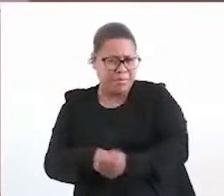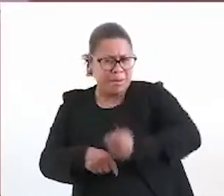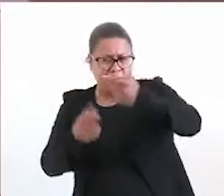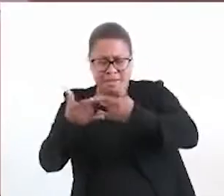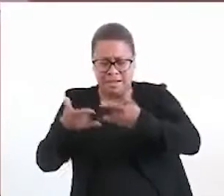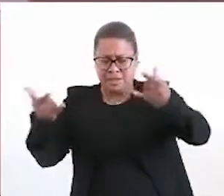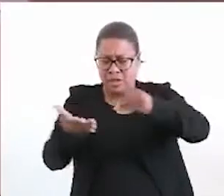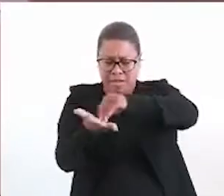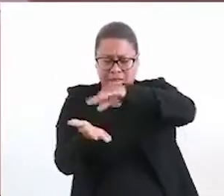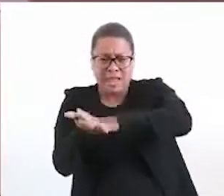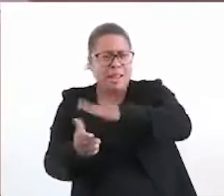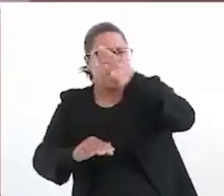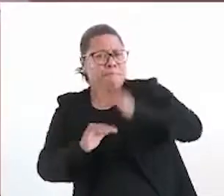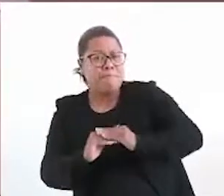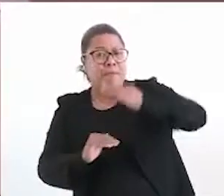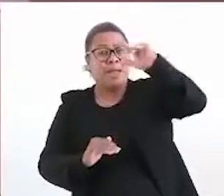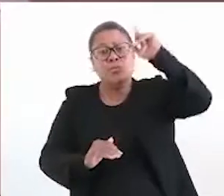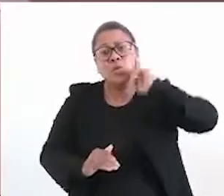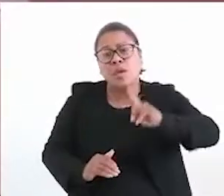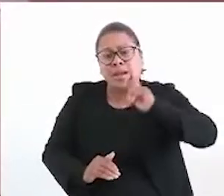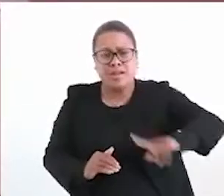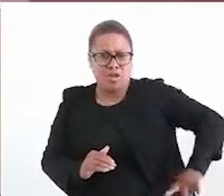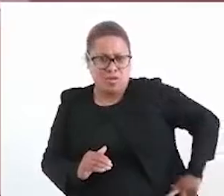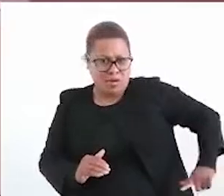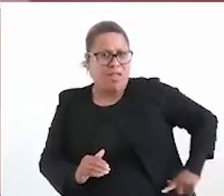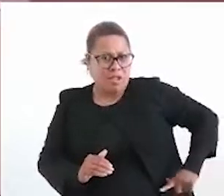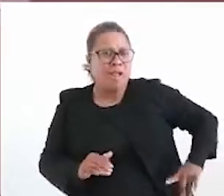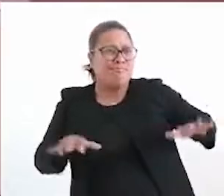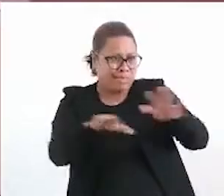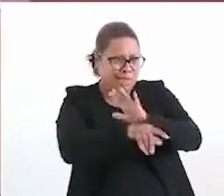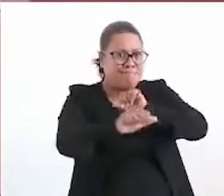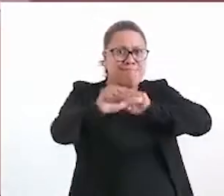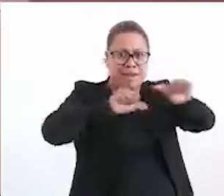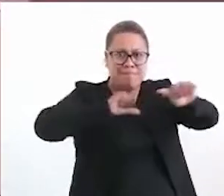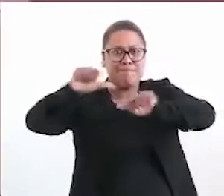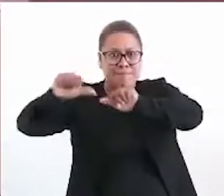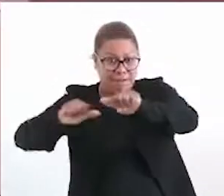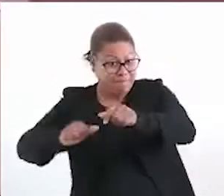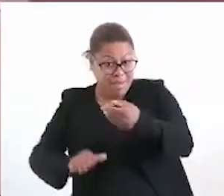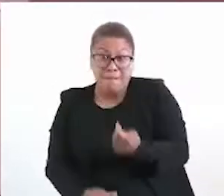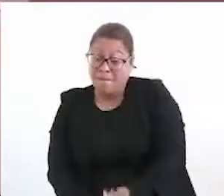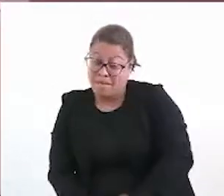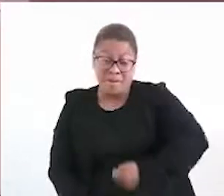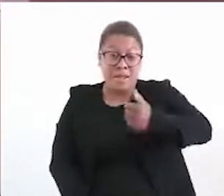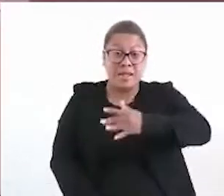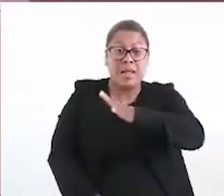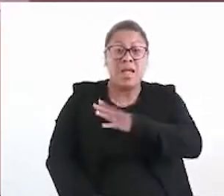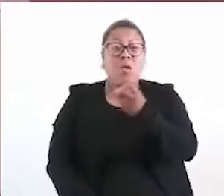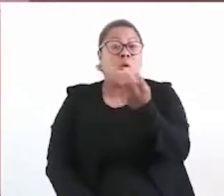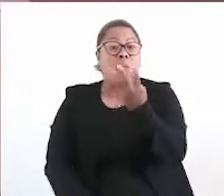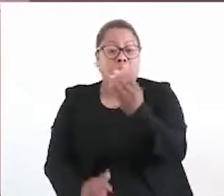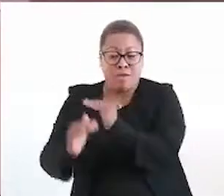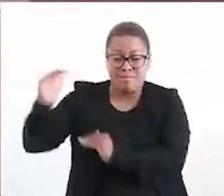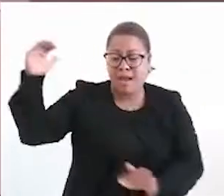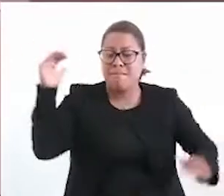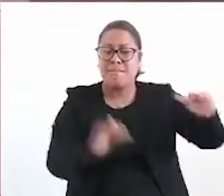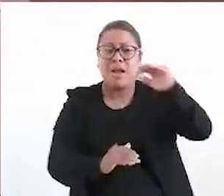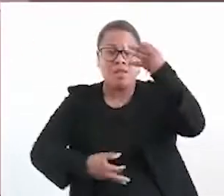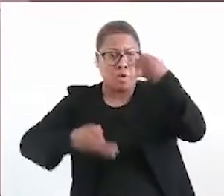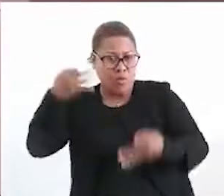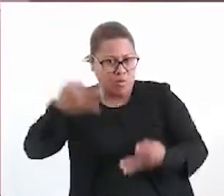historia el mayor número de mujeres gobernadoras en forma simultánea. Por primera vez, 4 ministras de la